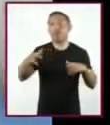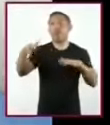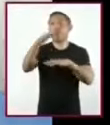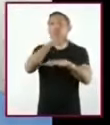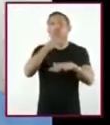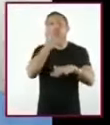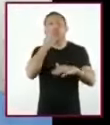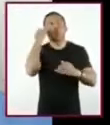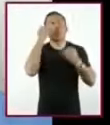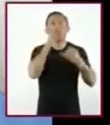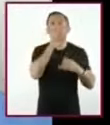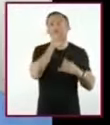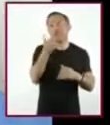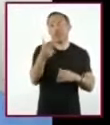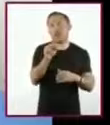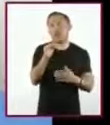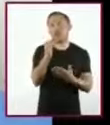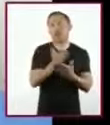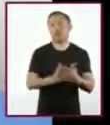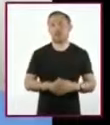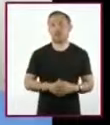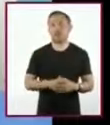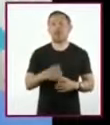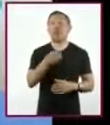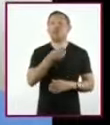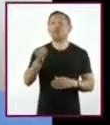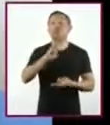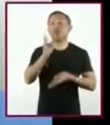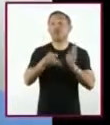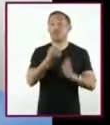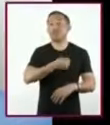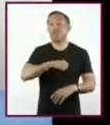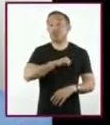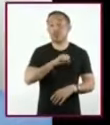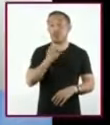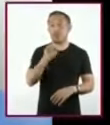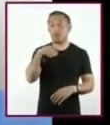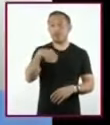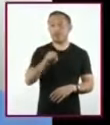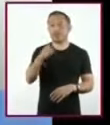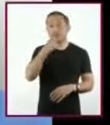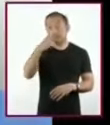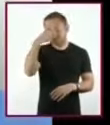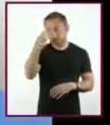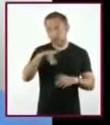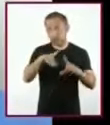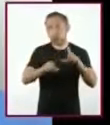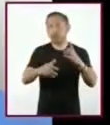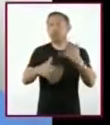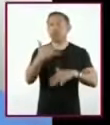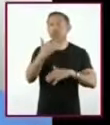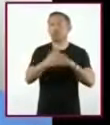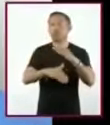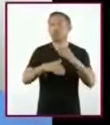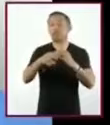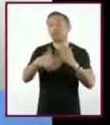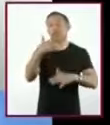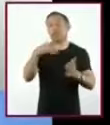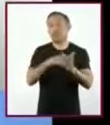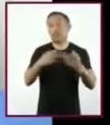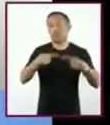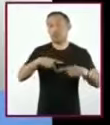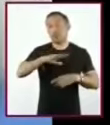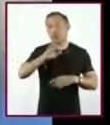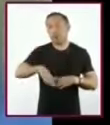aire. De acuerdo con la Organización Mundial de la Salud, México registra 15.000 decesos por año atribuibles a la contaminación del